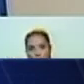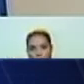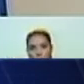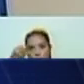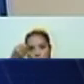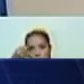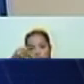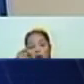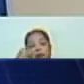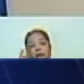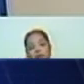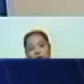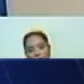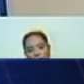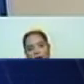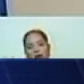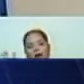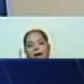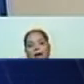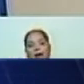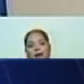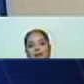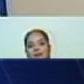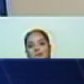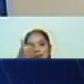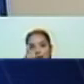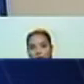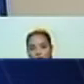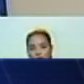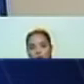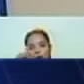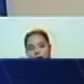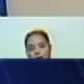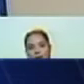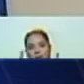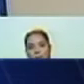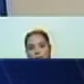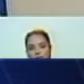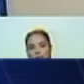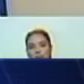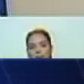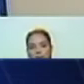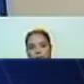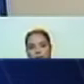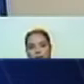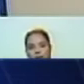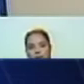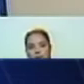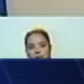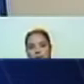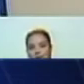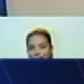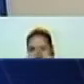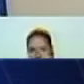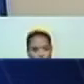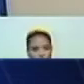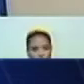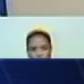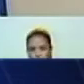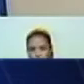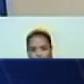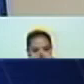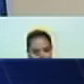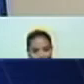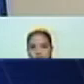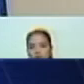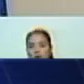presume de una exdirectora adscrita a este despacho. El monto global de